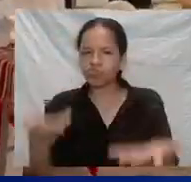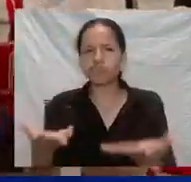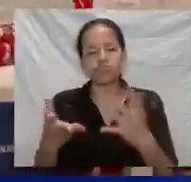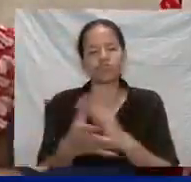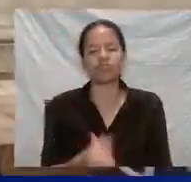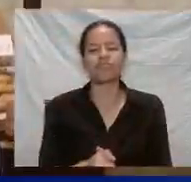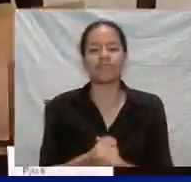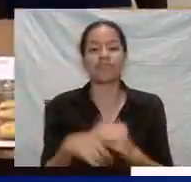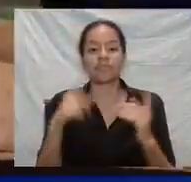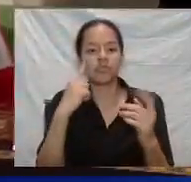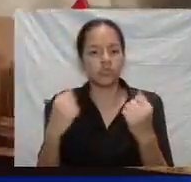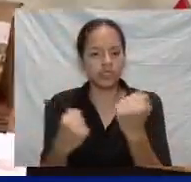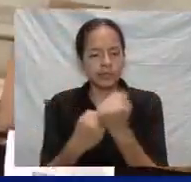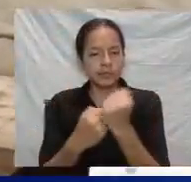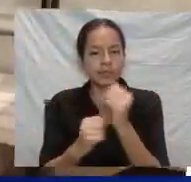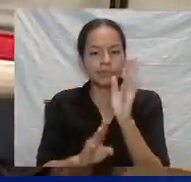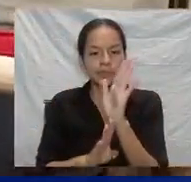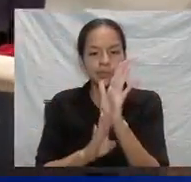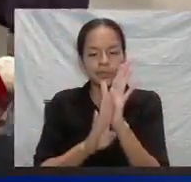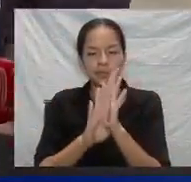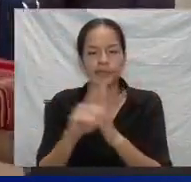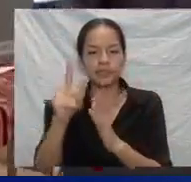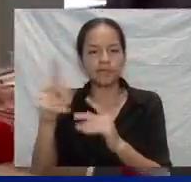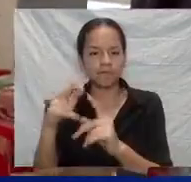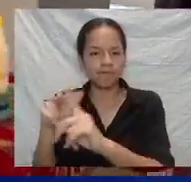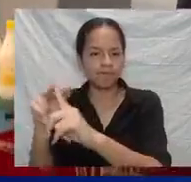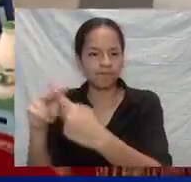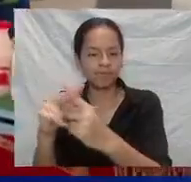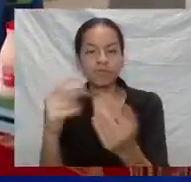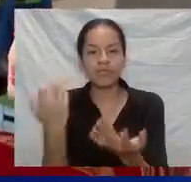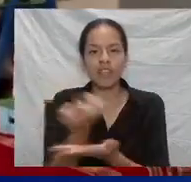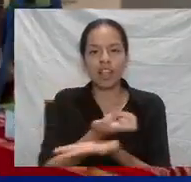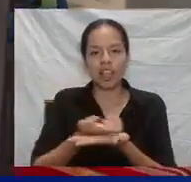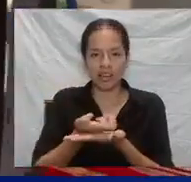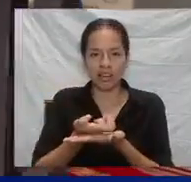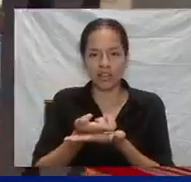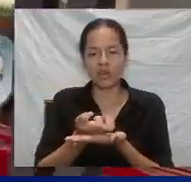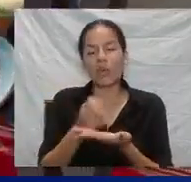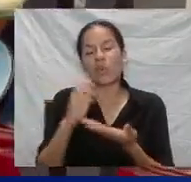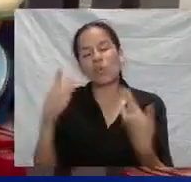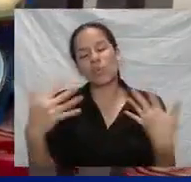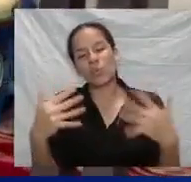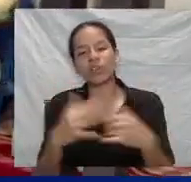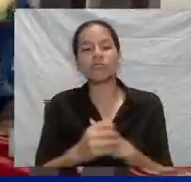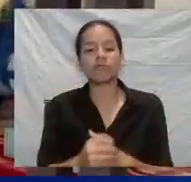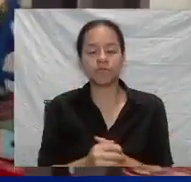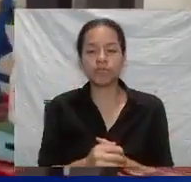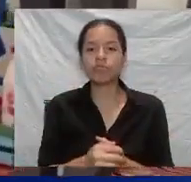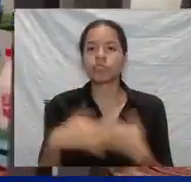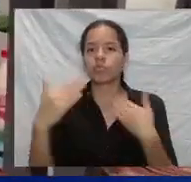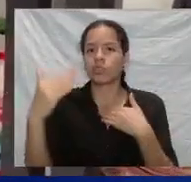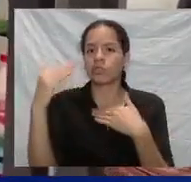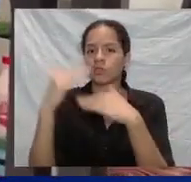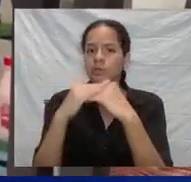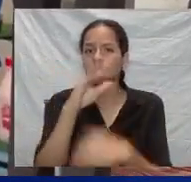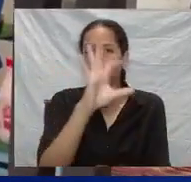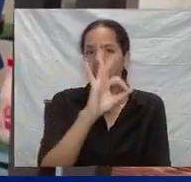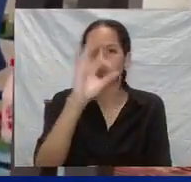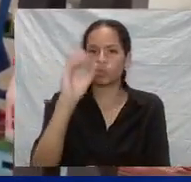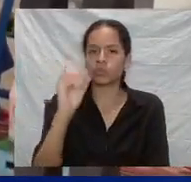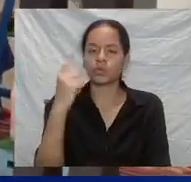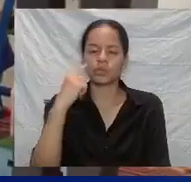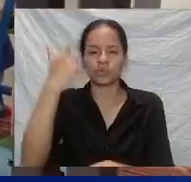también a la reactivación económica como les mencionaba son cerca de 90 agro productores vendedores